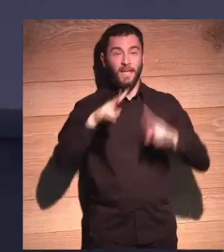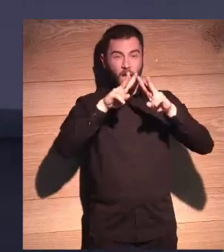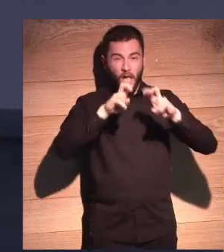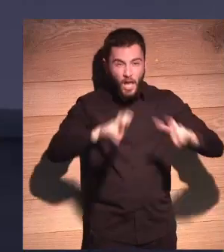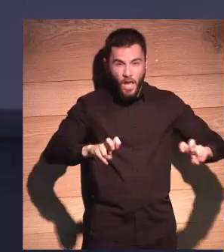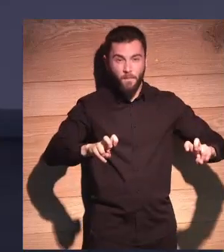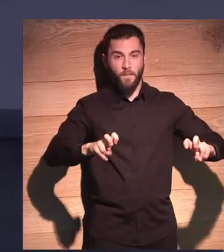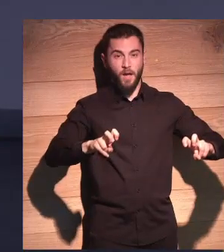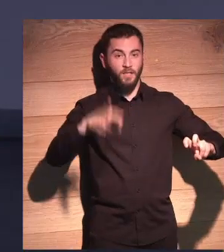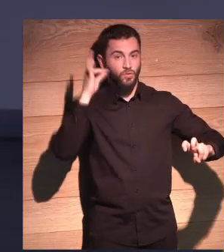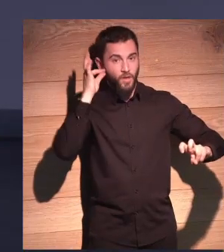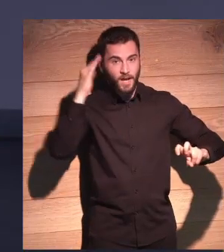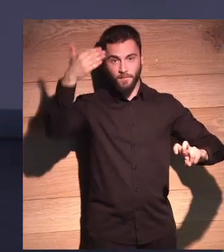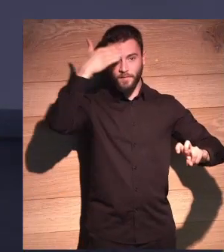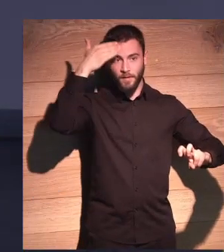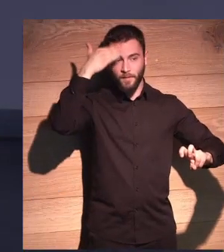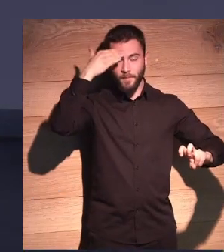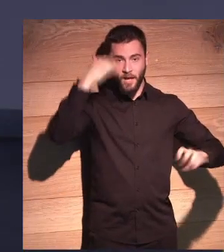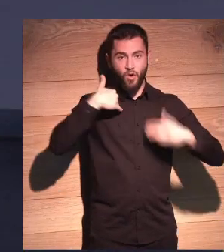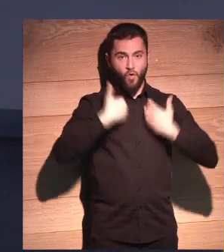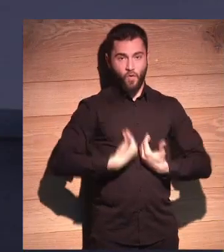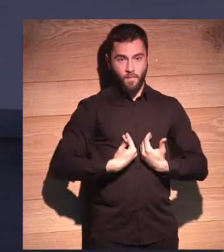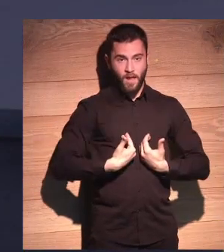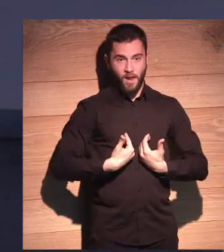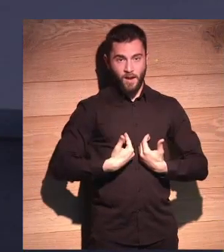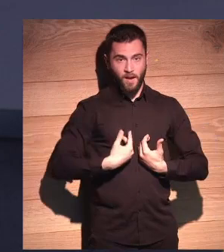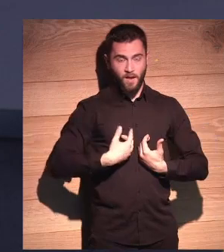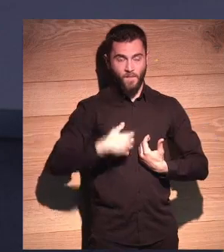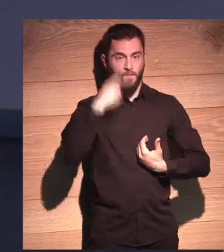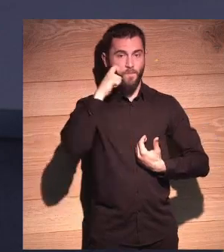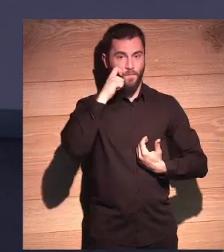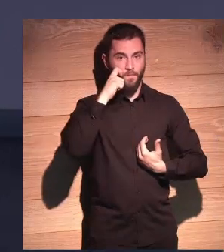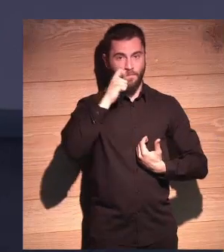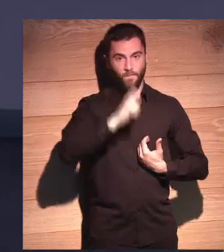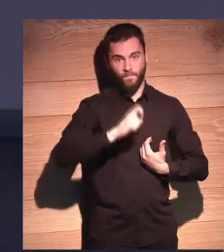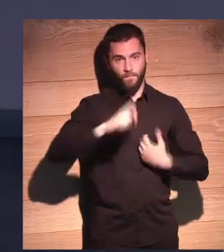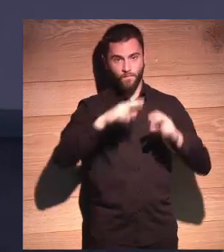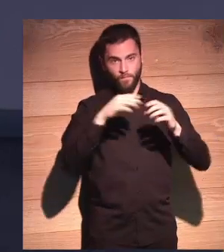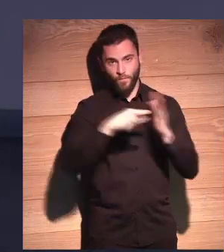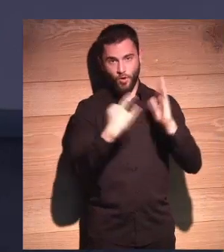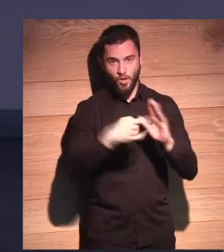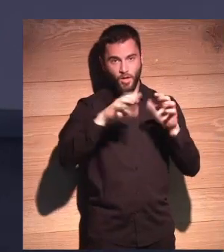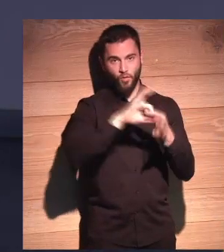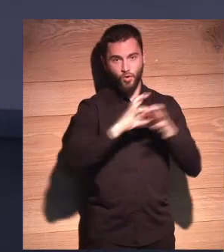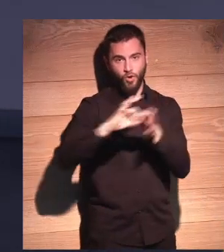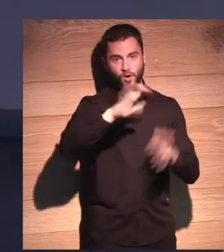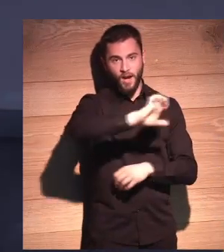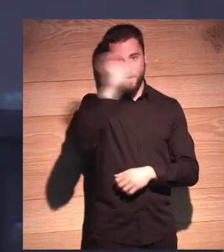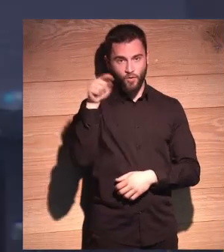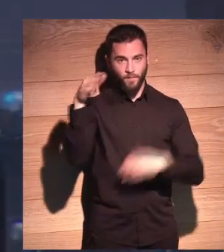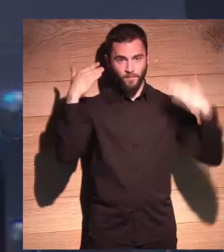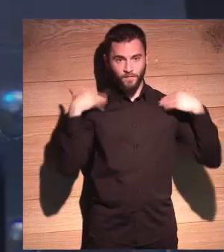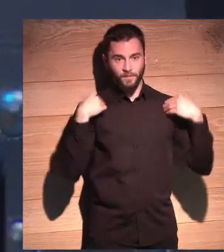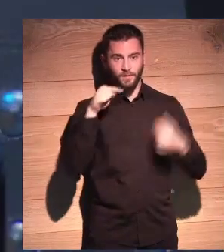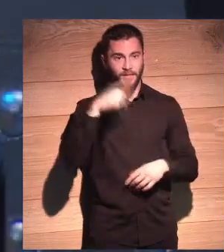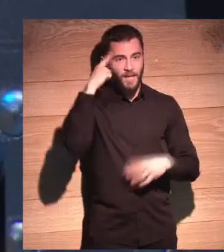investigadoras del Human Brain Project de la Unión Europea. Se dice que desentrañar el cerebro es el mayor